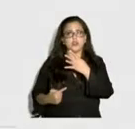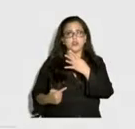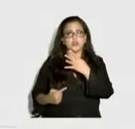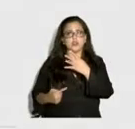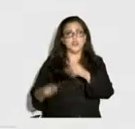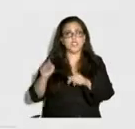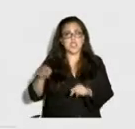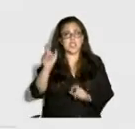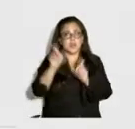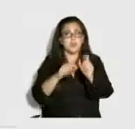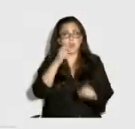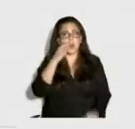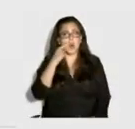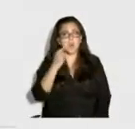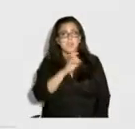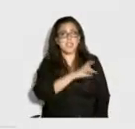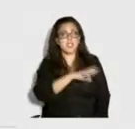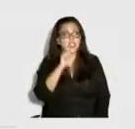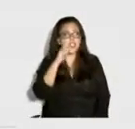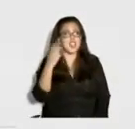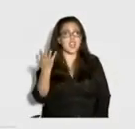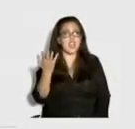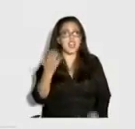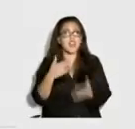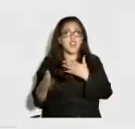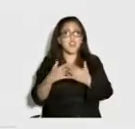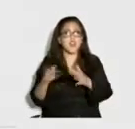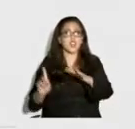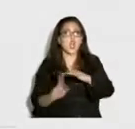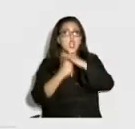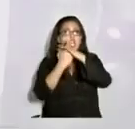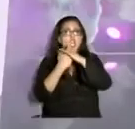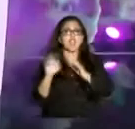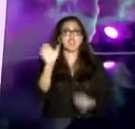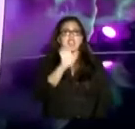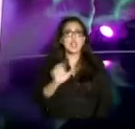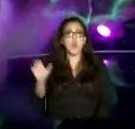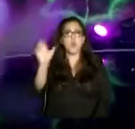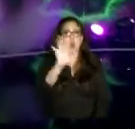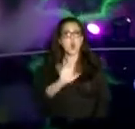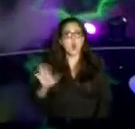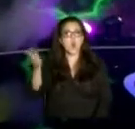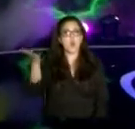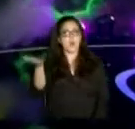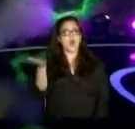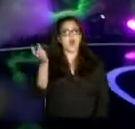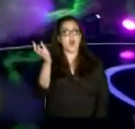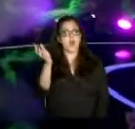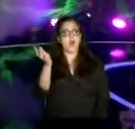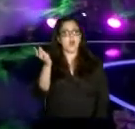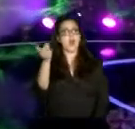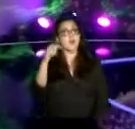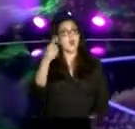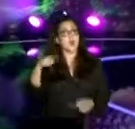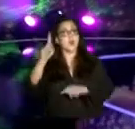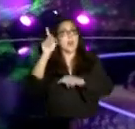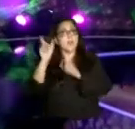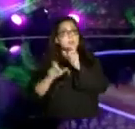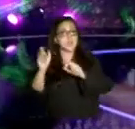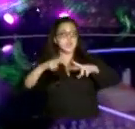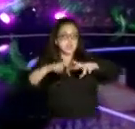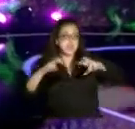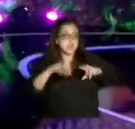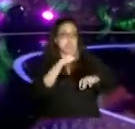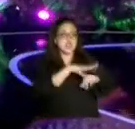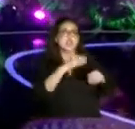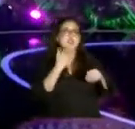varones chilenos en un 80% es de origen europeo. Y curiosamente, otros investigadores chilenos hicieron estudios también en